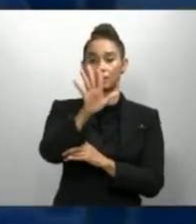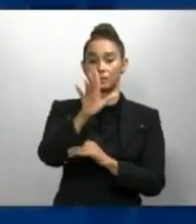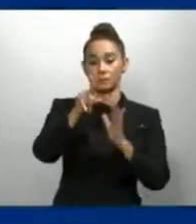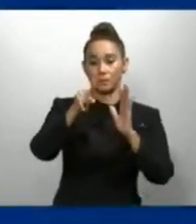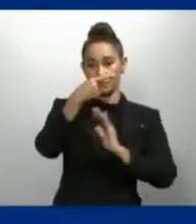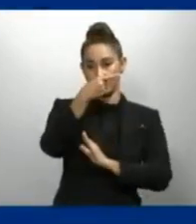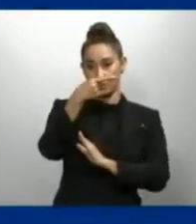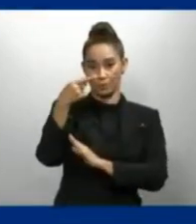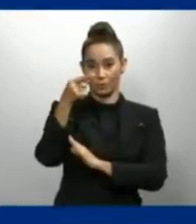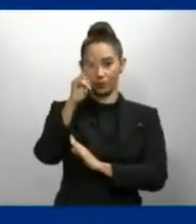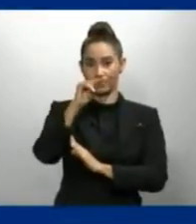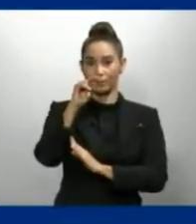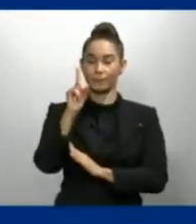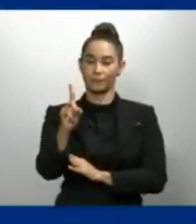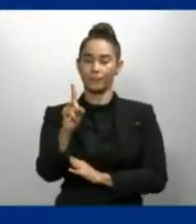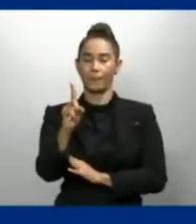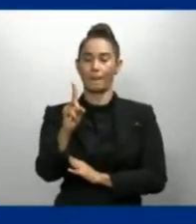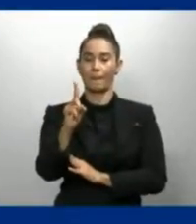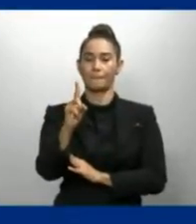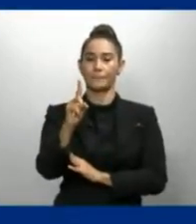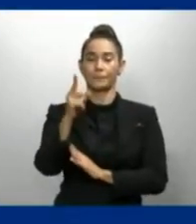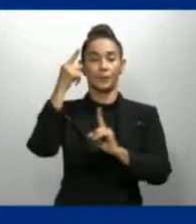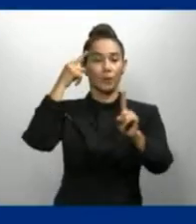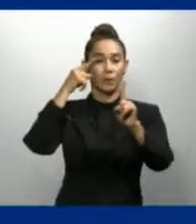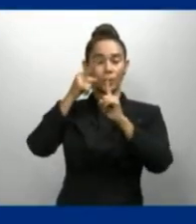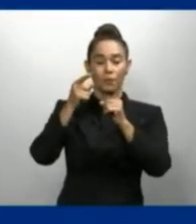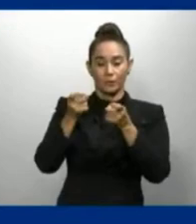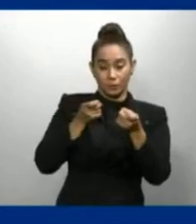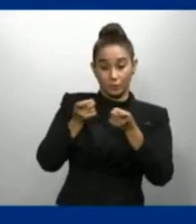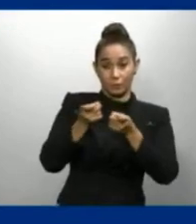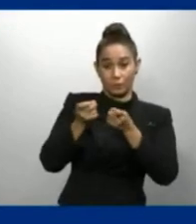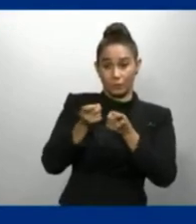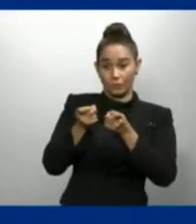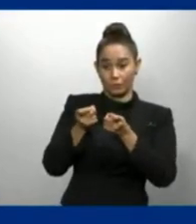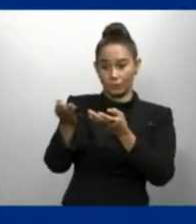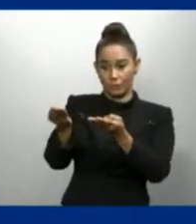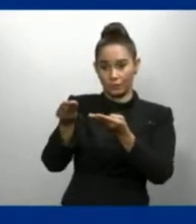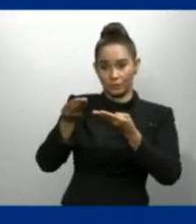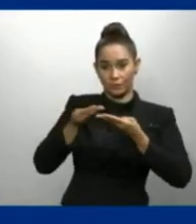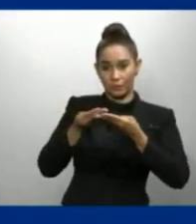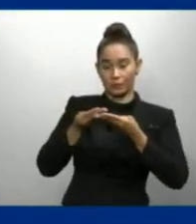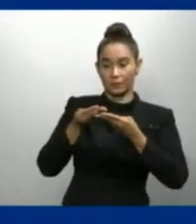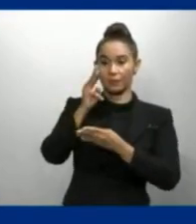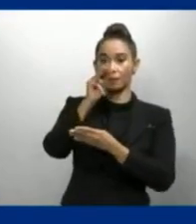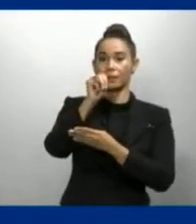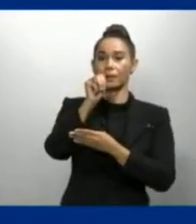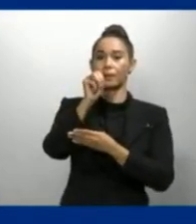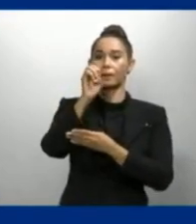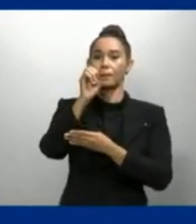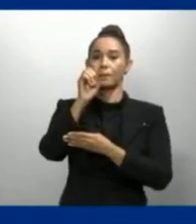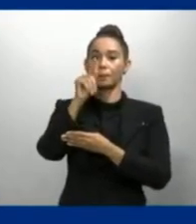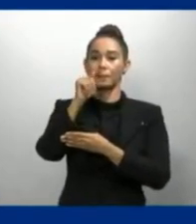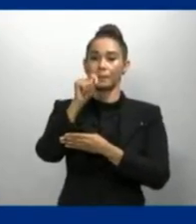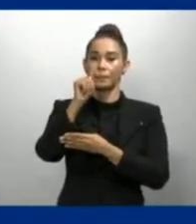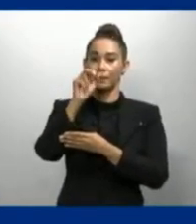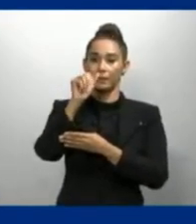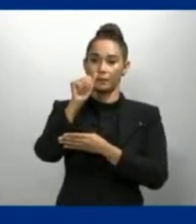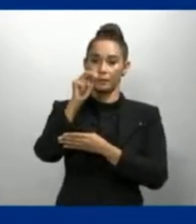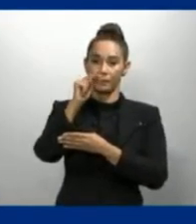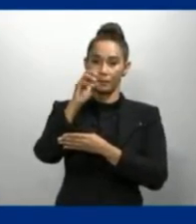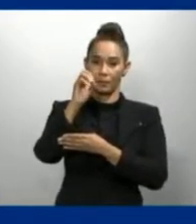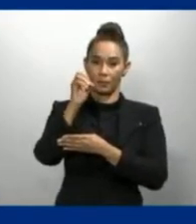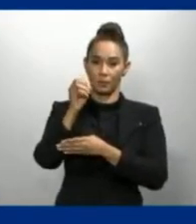275-21 con el propósito de controlar la importación y la comercialización de metanol y otros